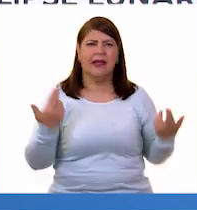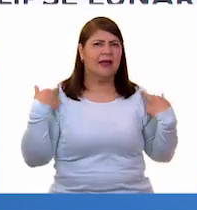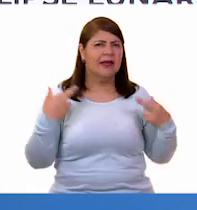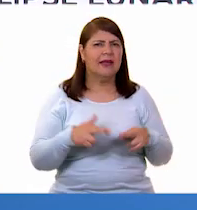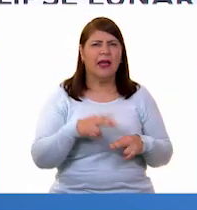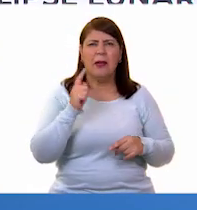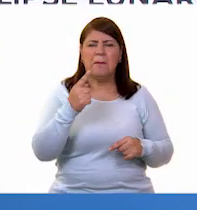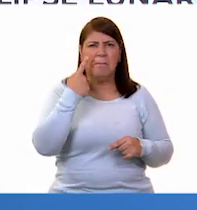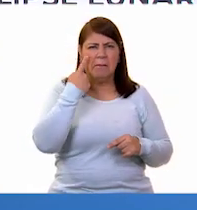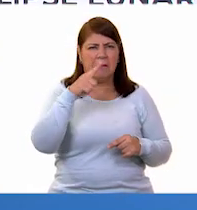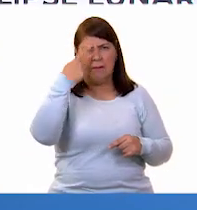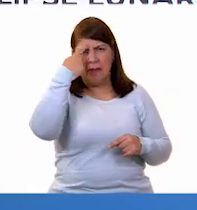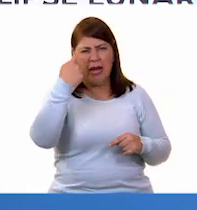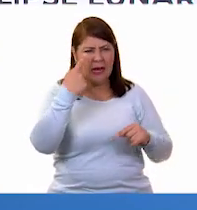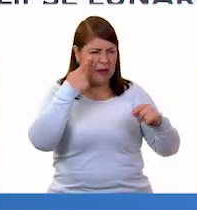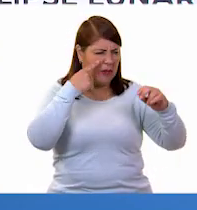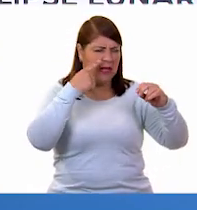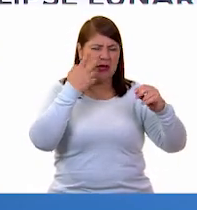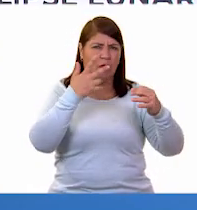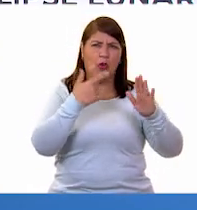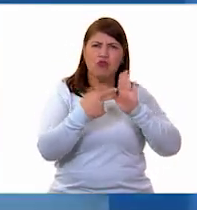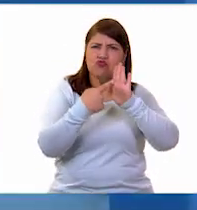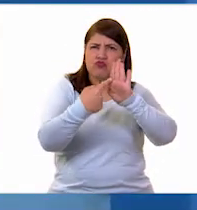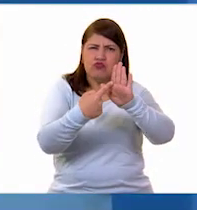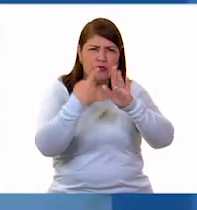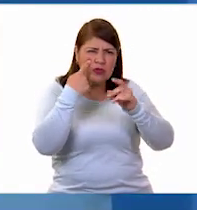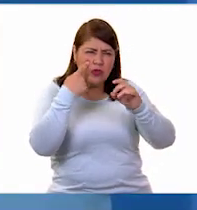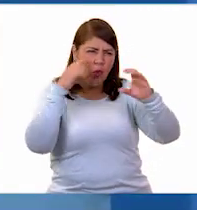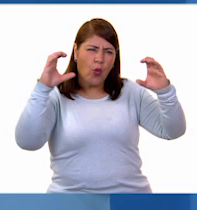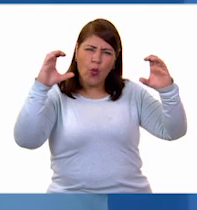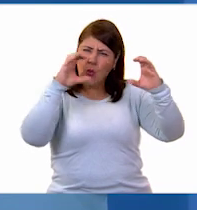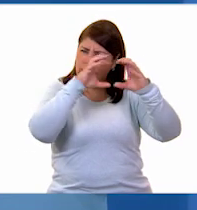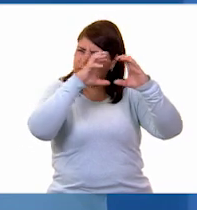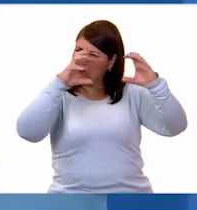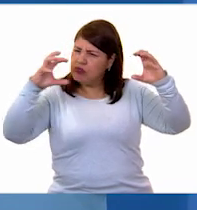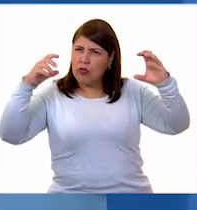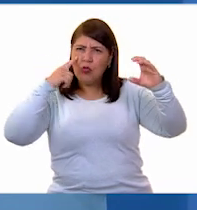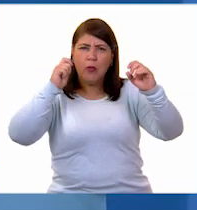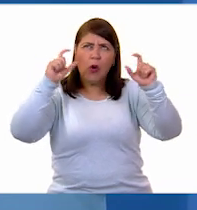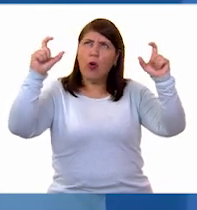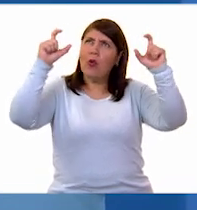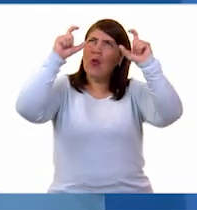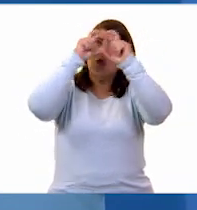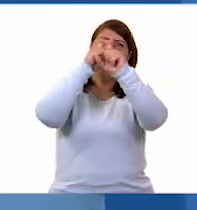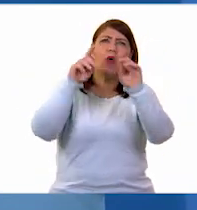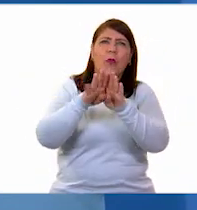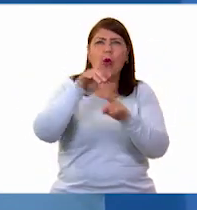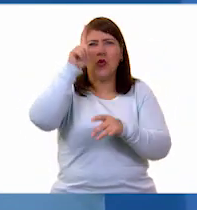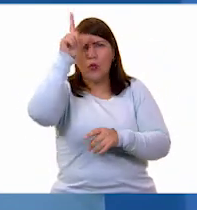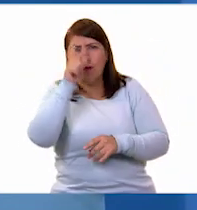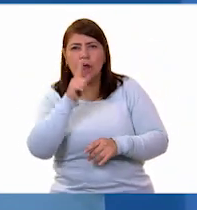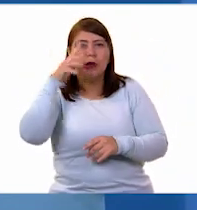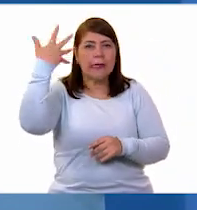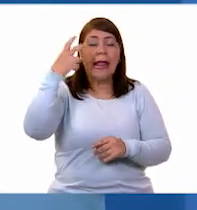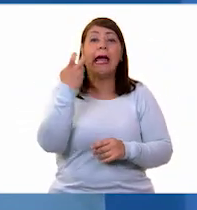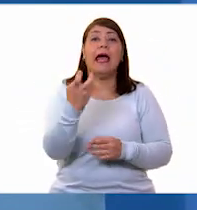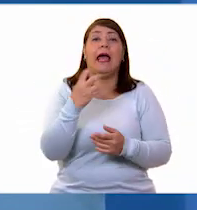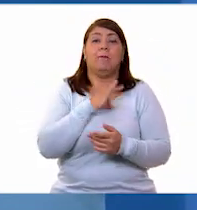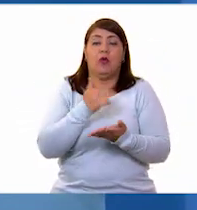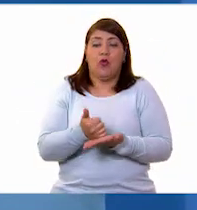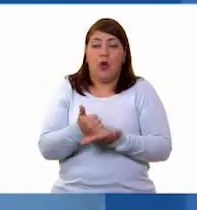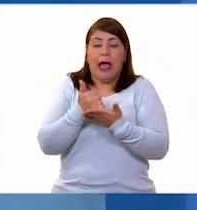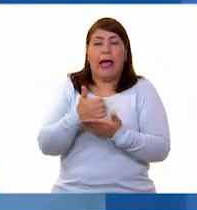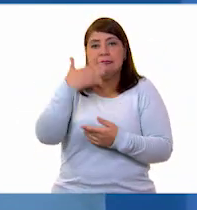o representar los eclipses de sol y de luna? Mira, los eclipses lunares nos ayudan a estudiar el movimiento de la